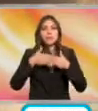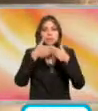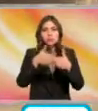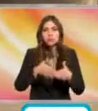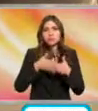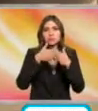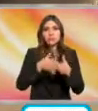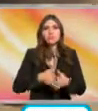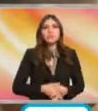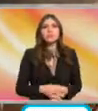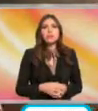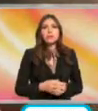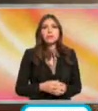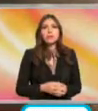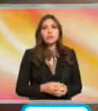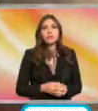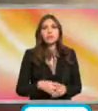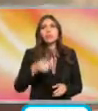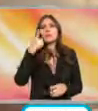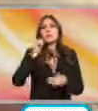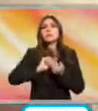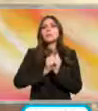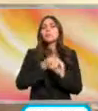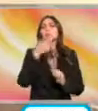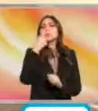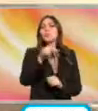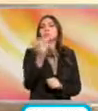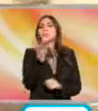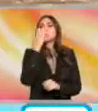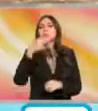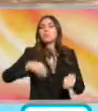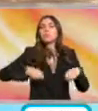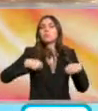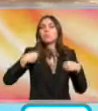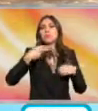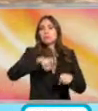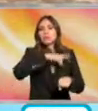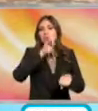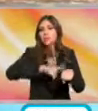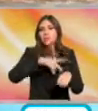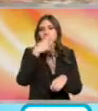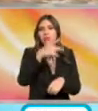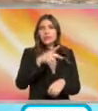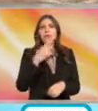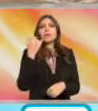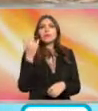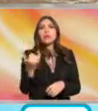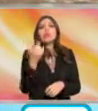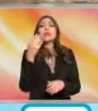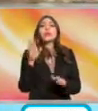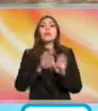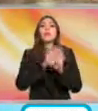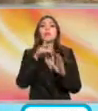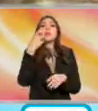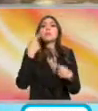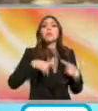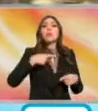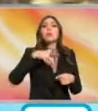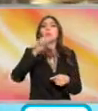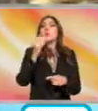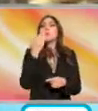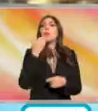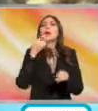para hacer una manera de vivir, ¿no? Claro. No muy honesta, eran más o menos brutales, y exactamente, como no le respondían a